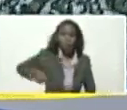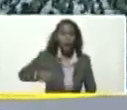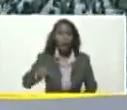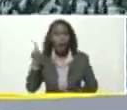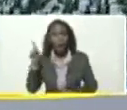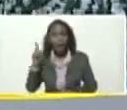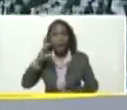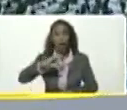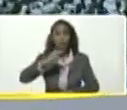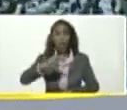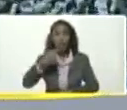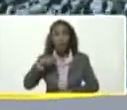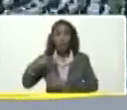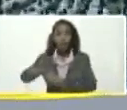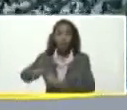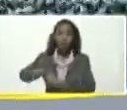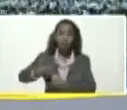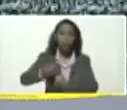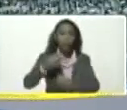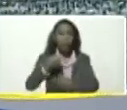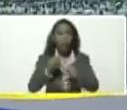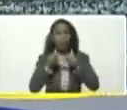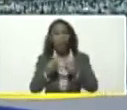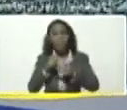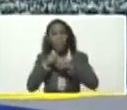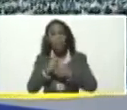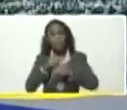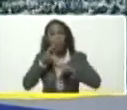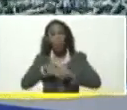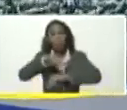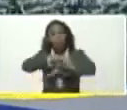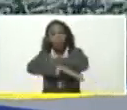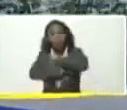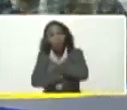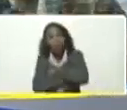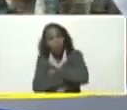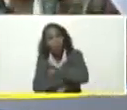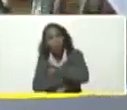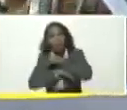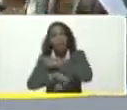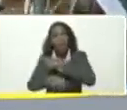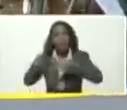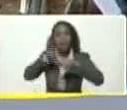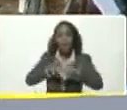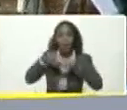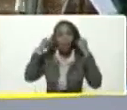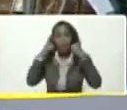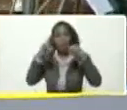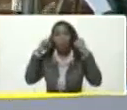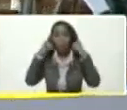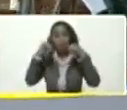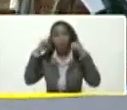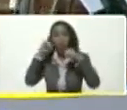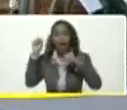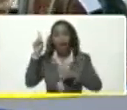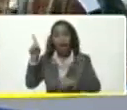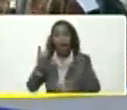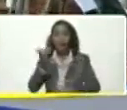coche y me quedaba esperando. Y él estaba allí cuando lo llevaba al núcleo San